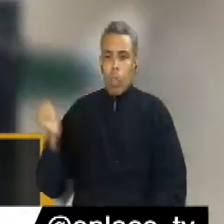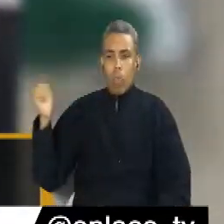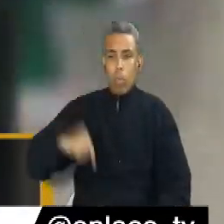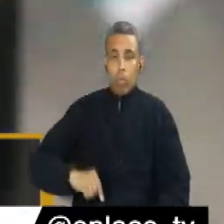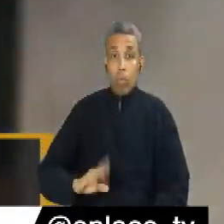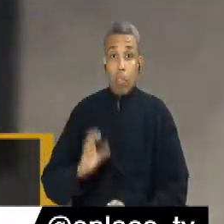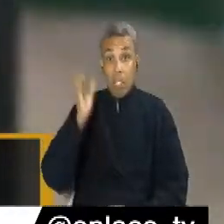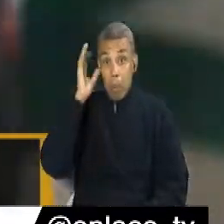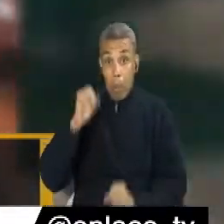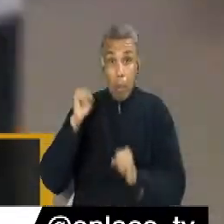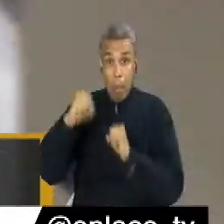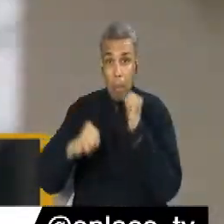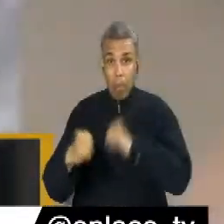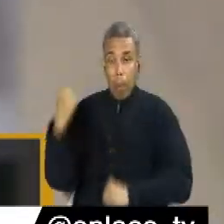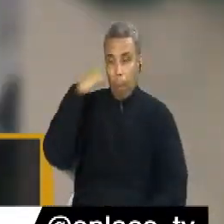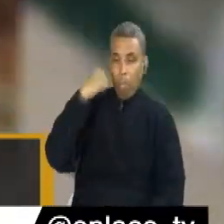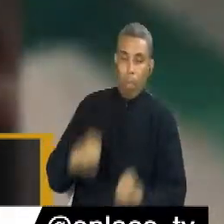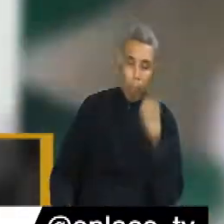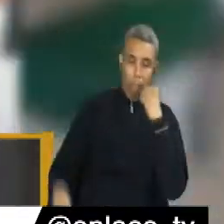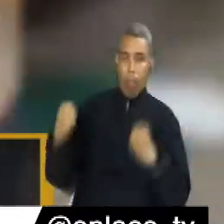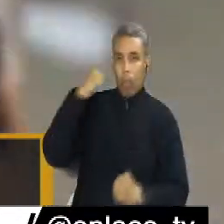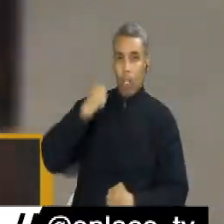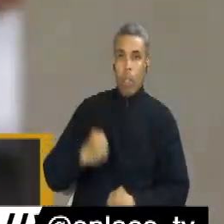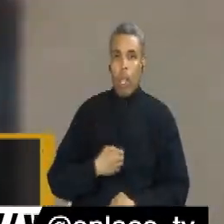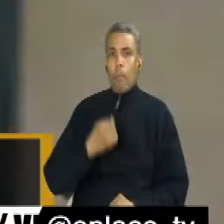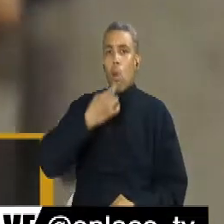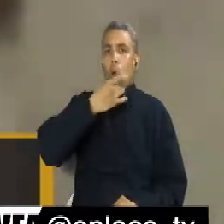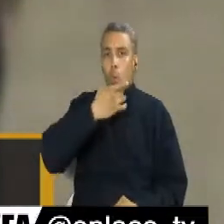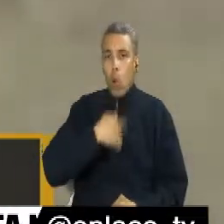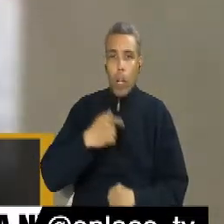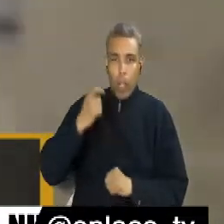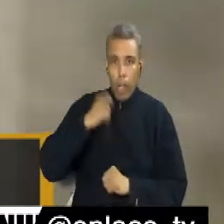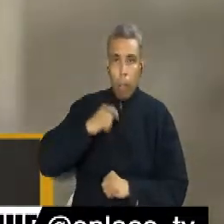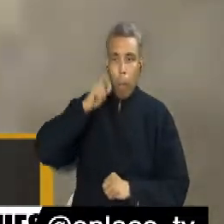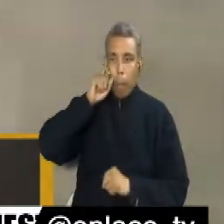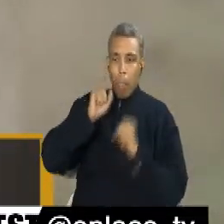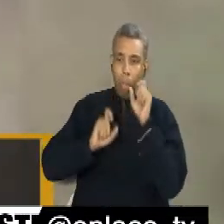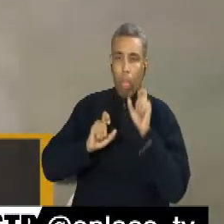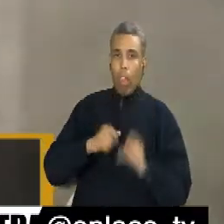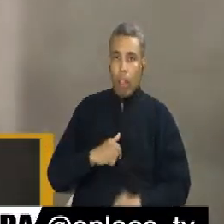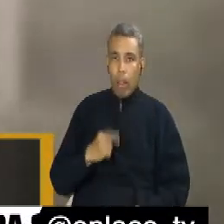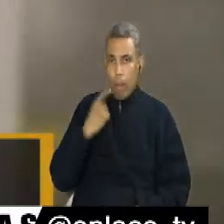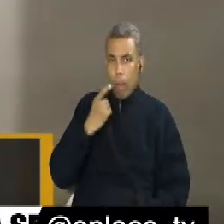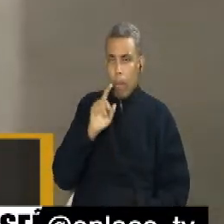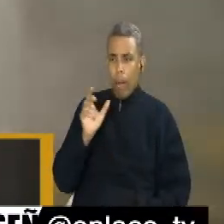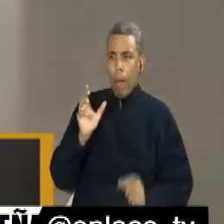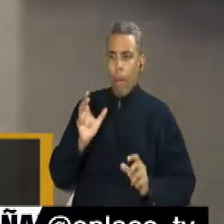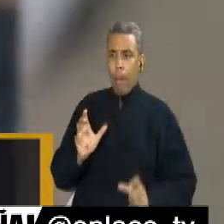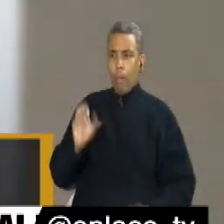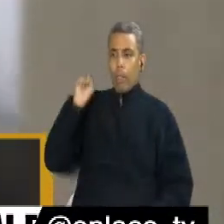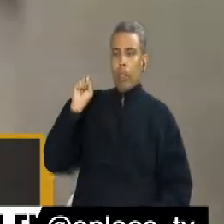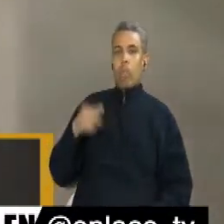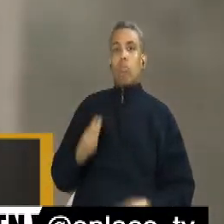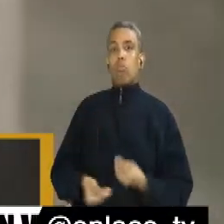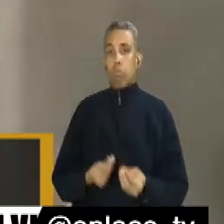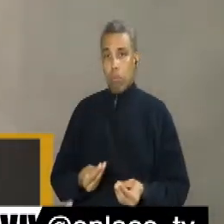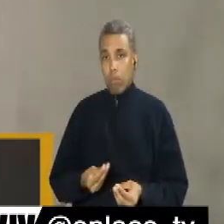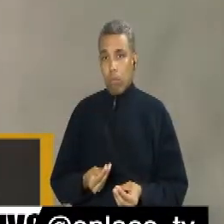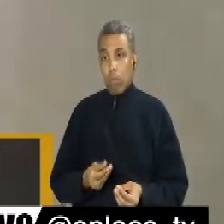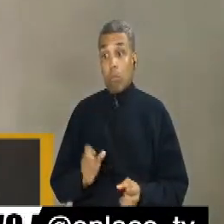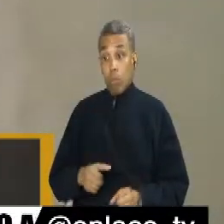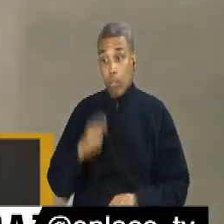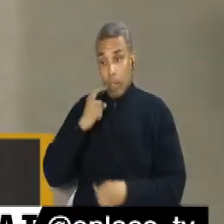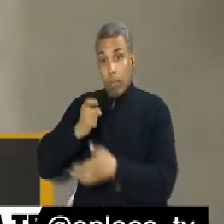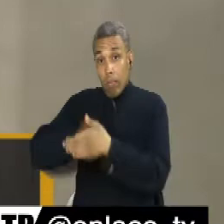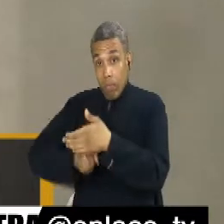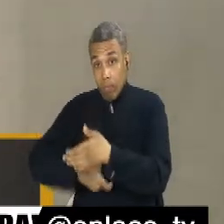casa. Deben colocar las quejas de la institución educativa. Invitó finalmente a padres de familia para que estén al tanto del comportamiento